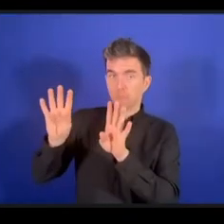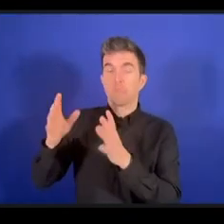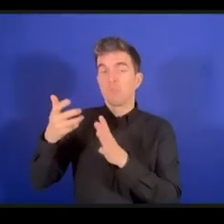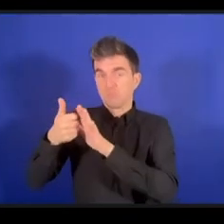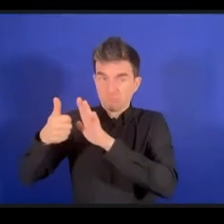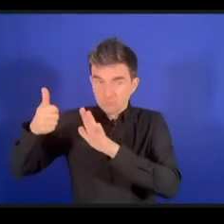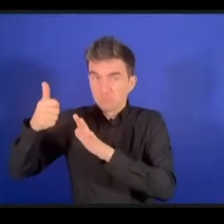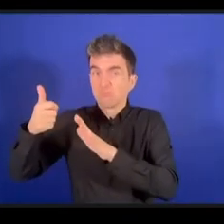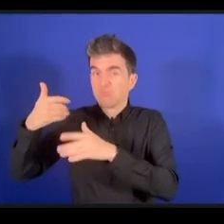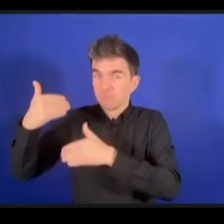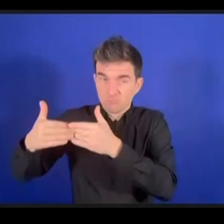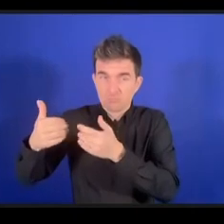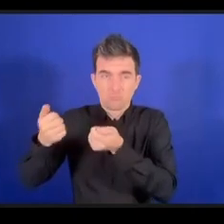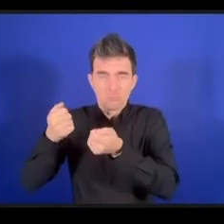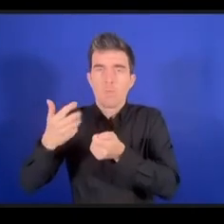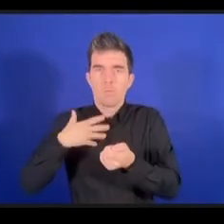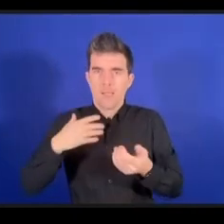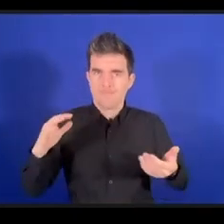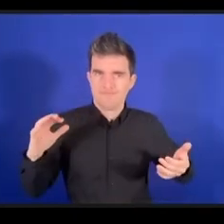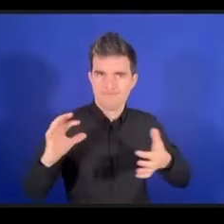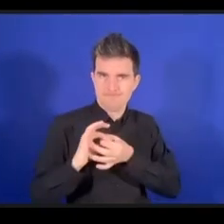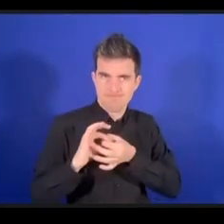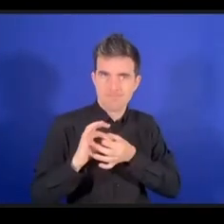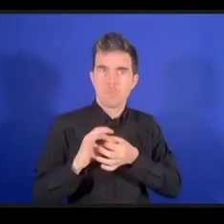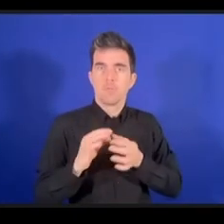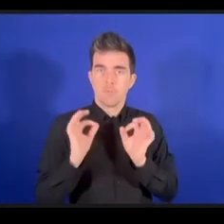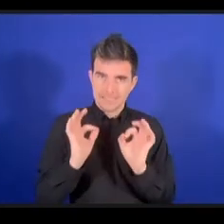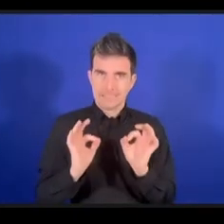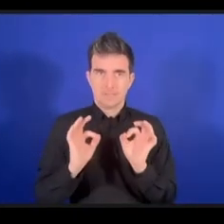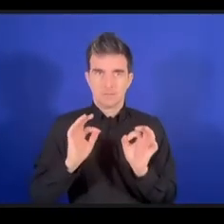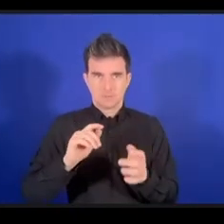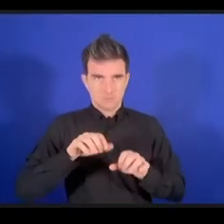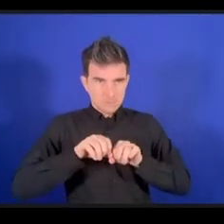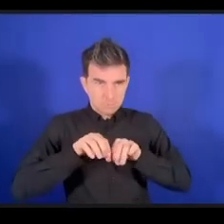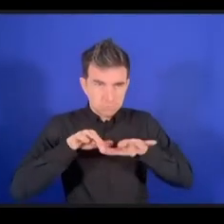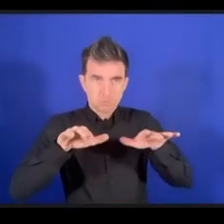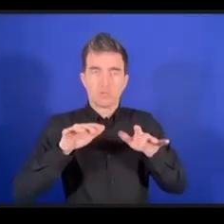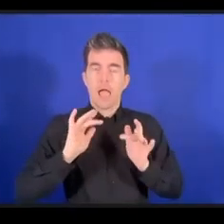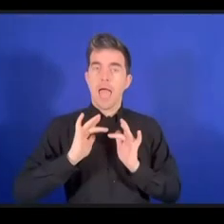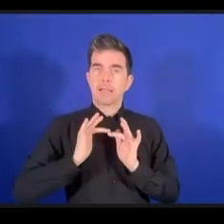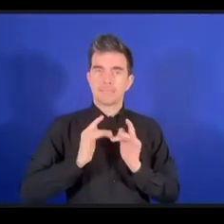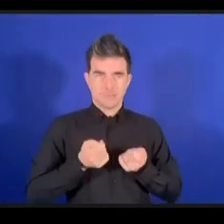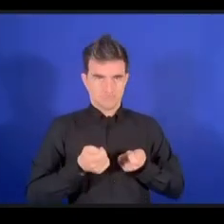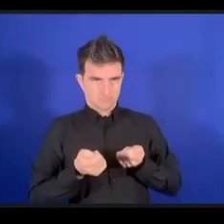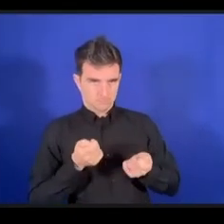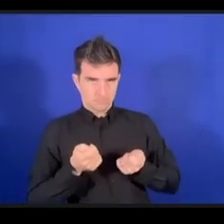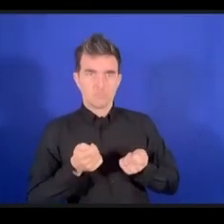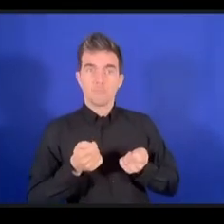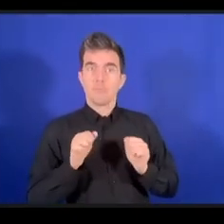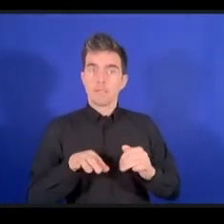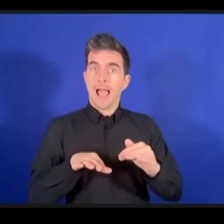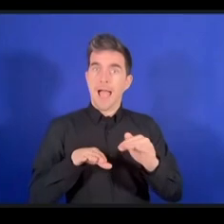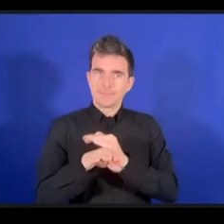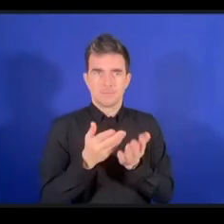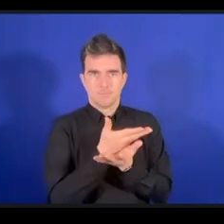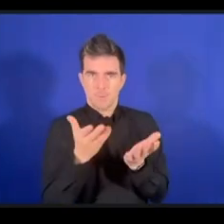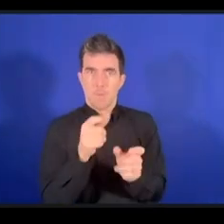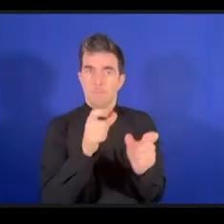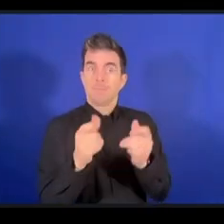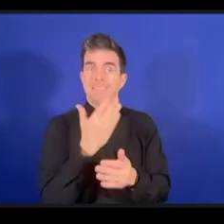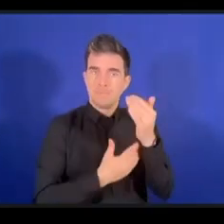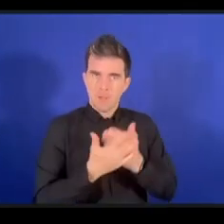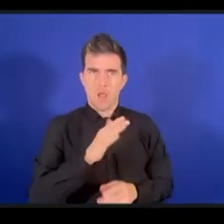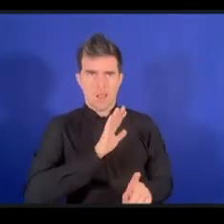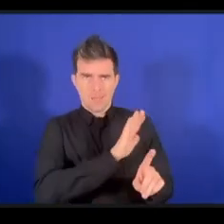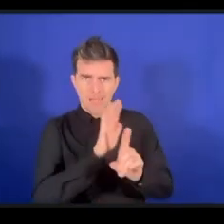esto más seguro que haya acceso a las personas con discapacidad ellas deben de participar en este proceso